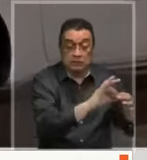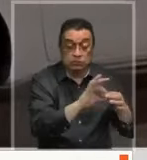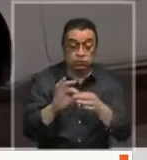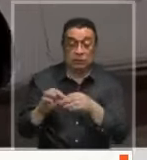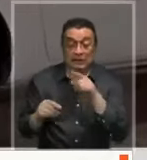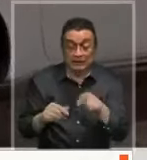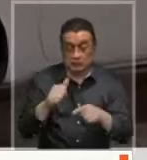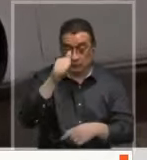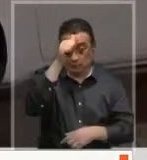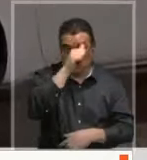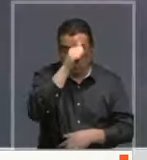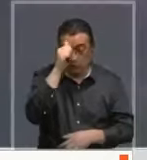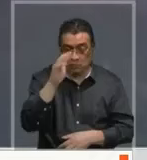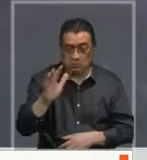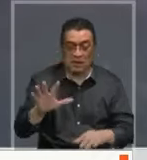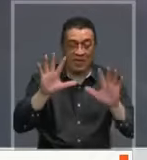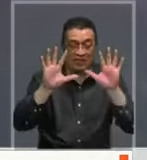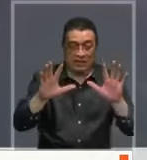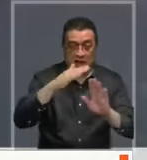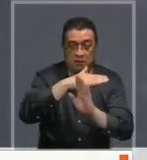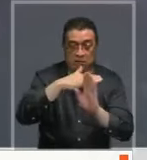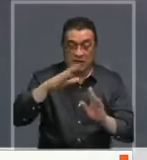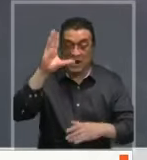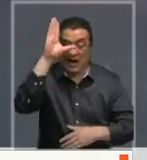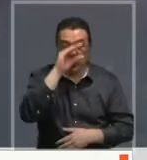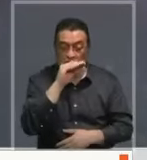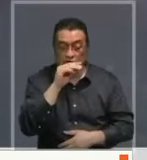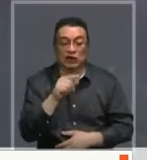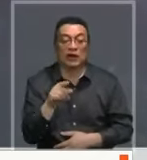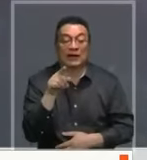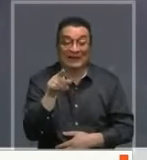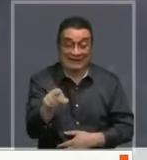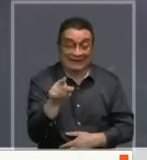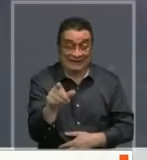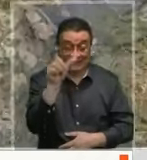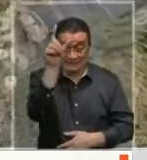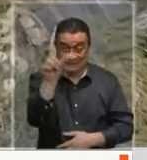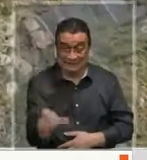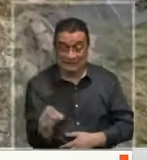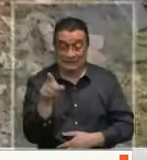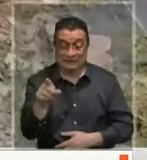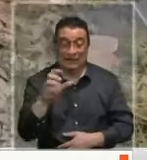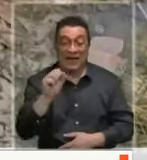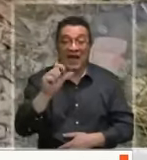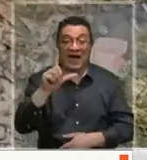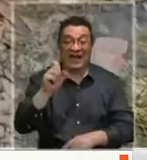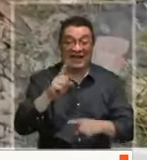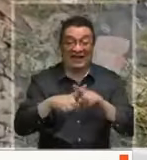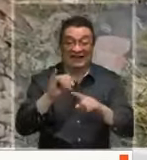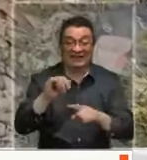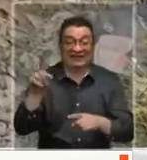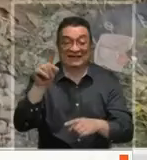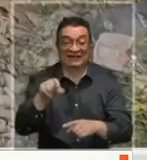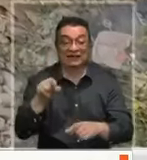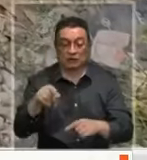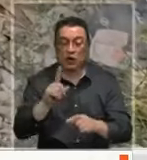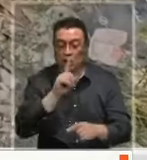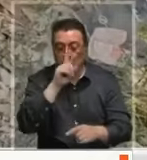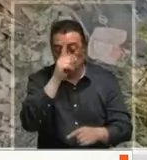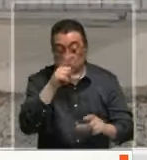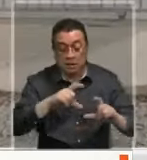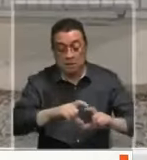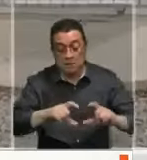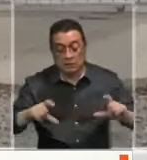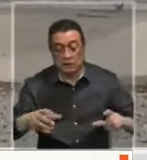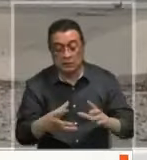el domingo, cerca de las 10:30 de la noche, cuando este mismo Alexis comienza a hacer esta tradición que hacía